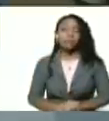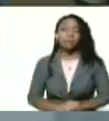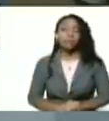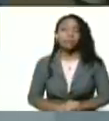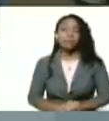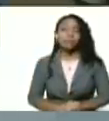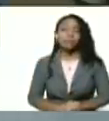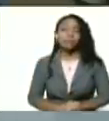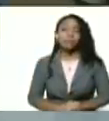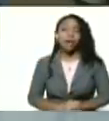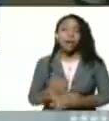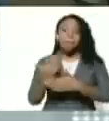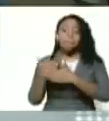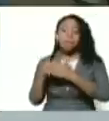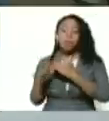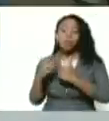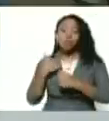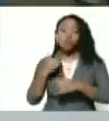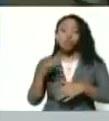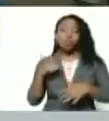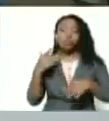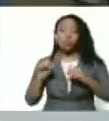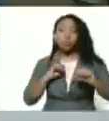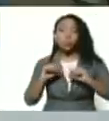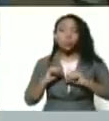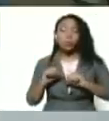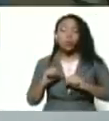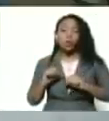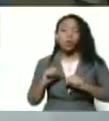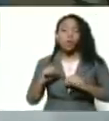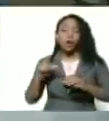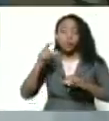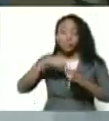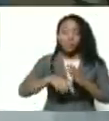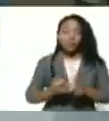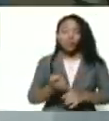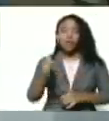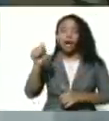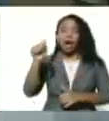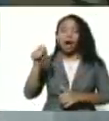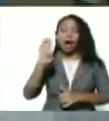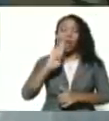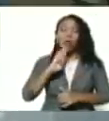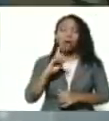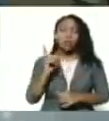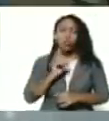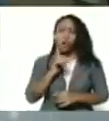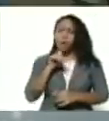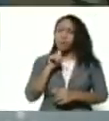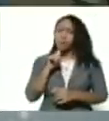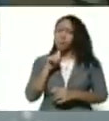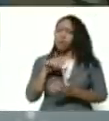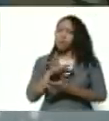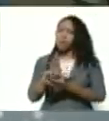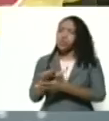Alfredo. Vamos a actuar. Yo creo que lo del pozo de agua no debe tener mayor problema en solucionarlo rápido.